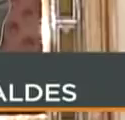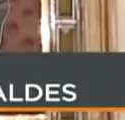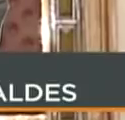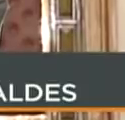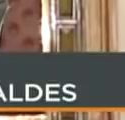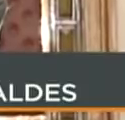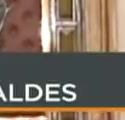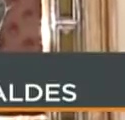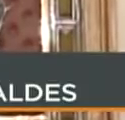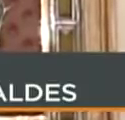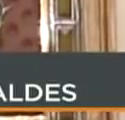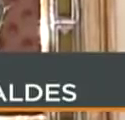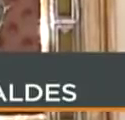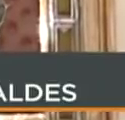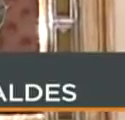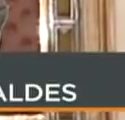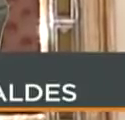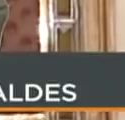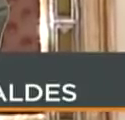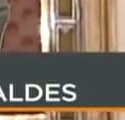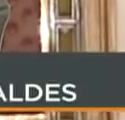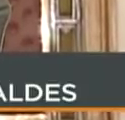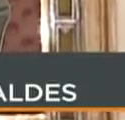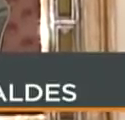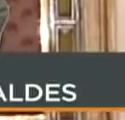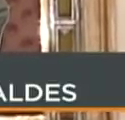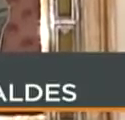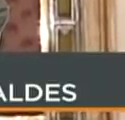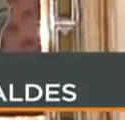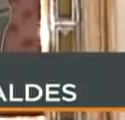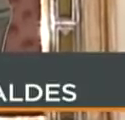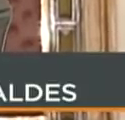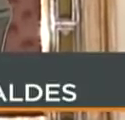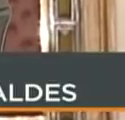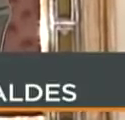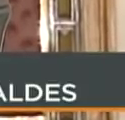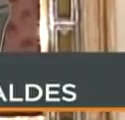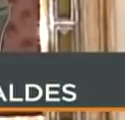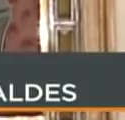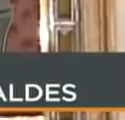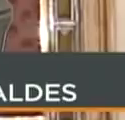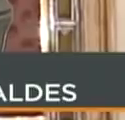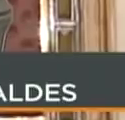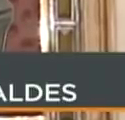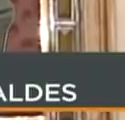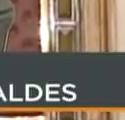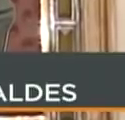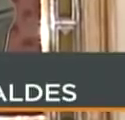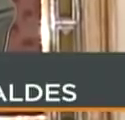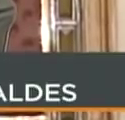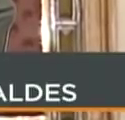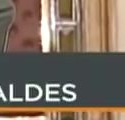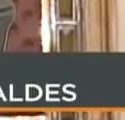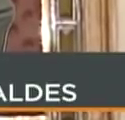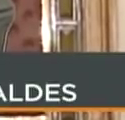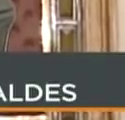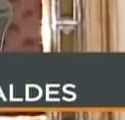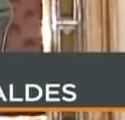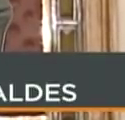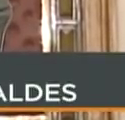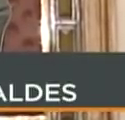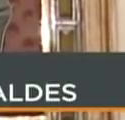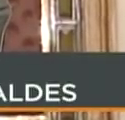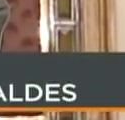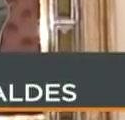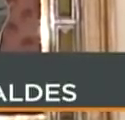detrás del contrabando de extracción, del bachaquerismo, de la fijación de precios especulativos y